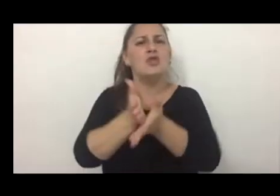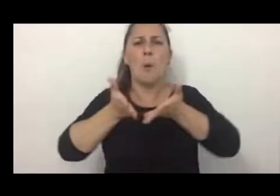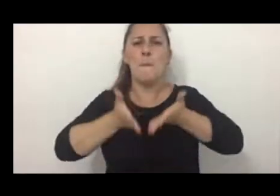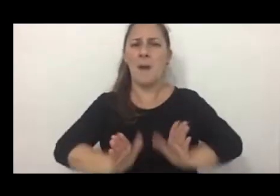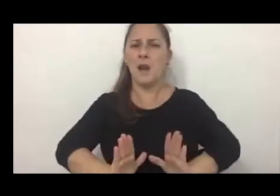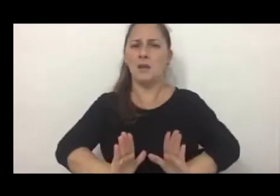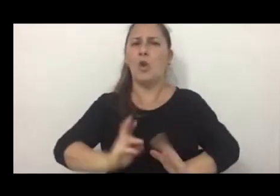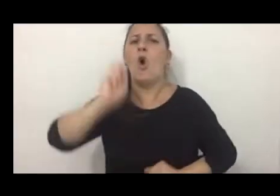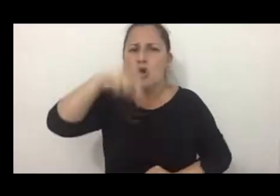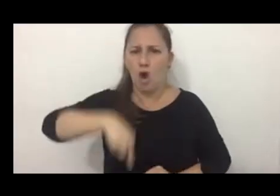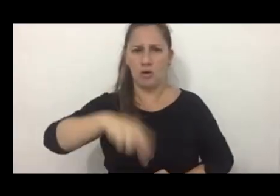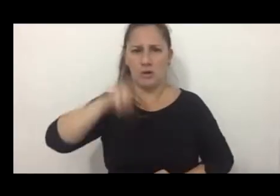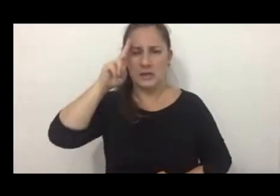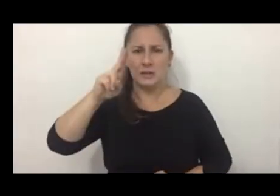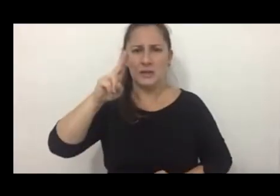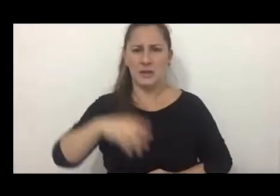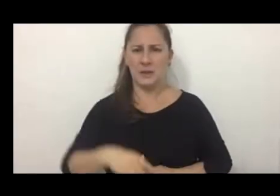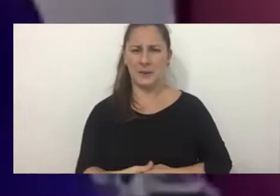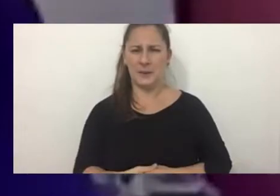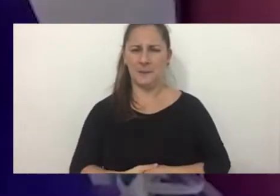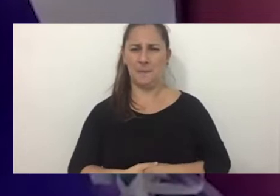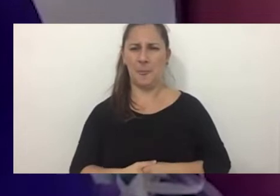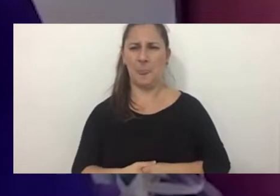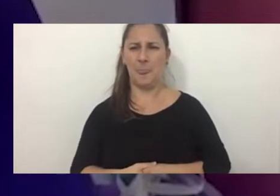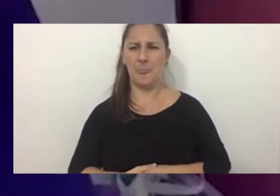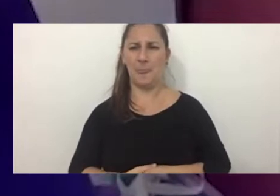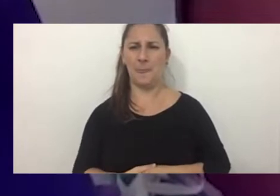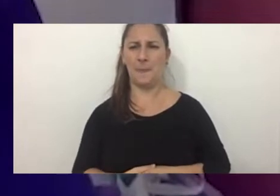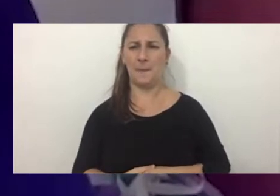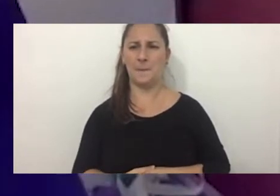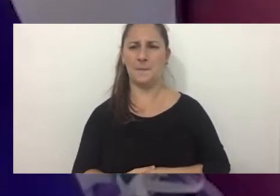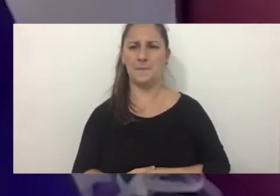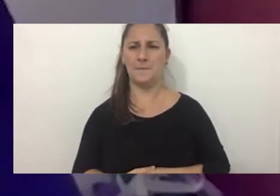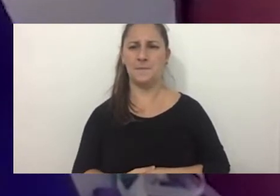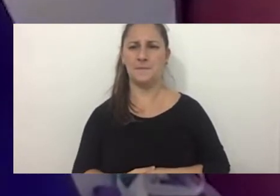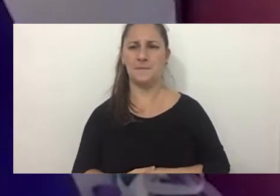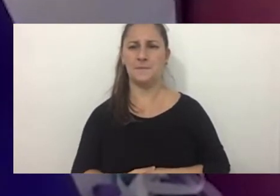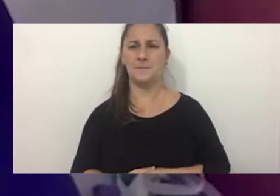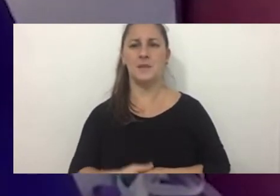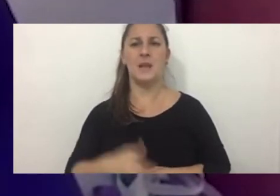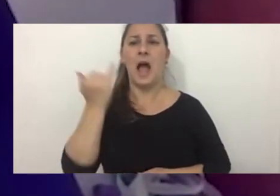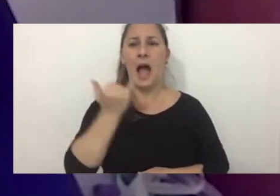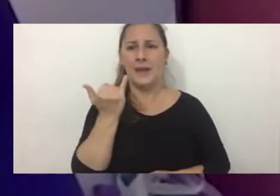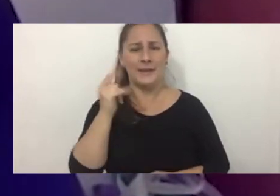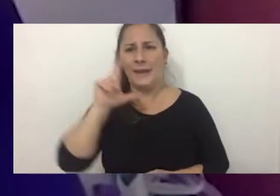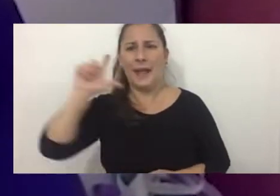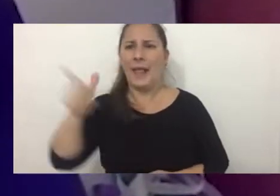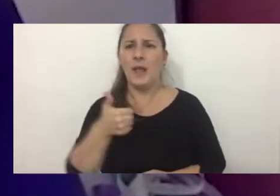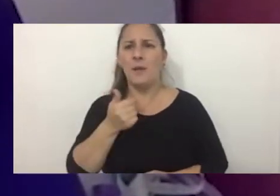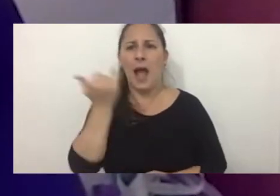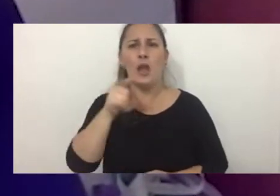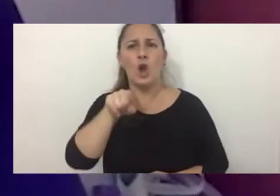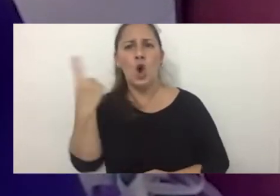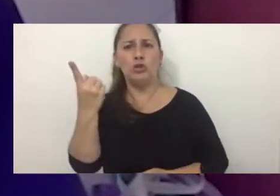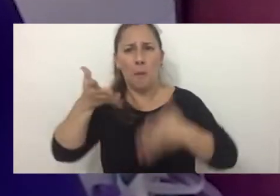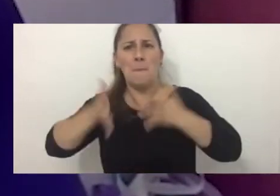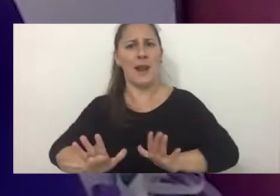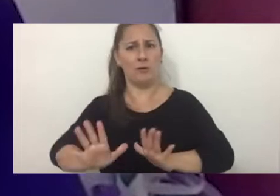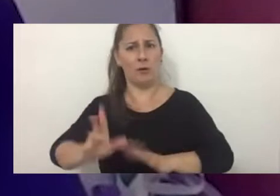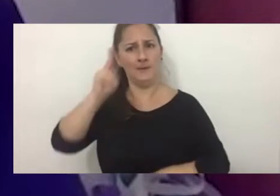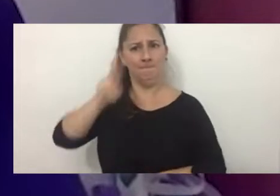Virgi, ¿empezás vos? Sí, empiezo yo. Nada, dándoles la bienvenida a esta